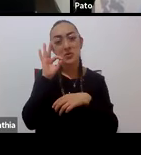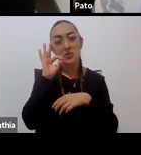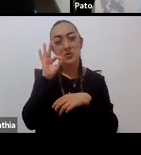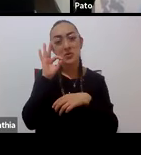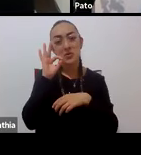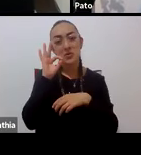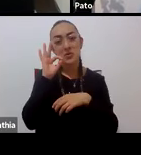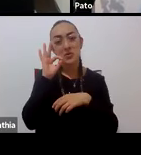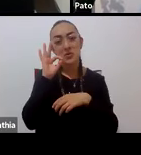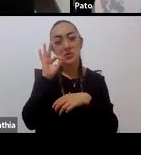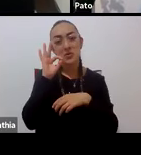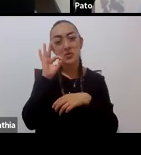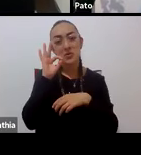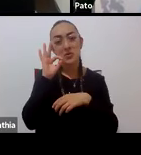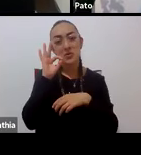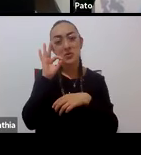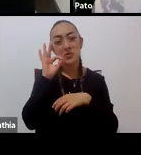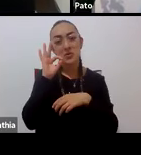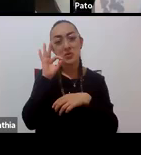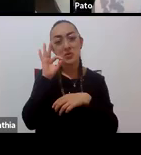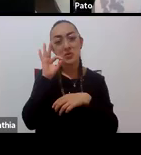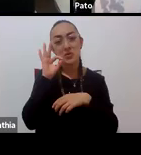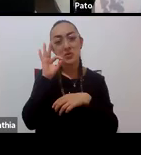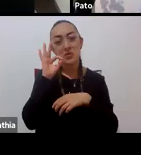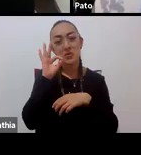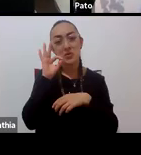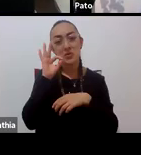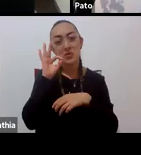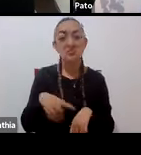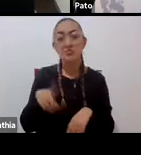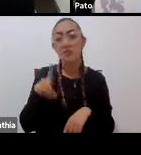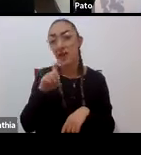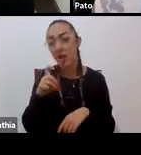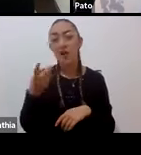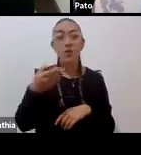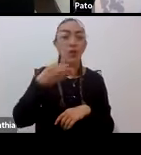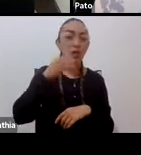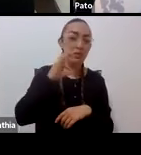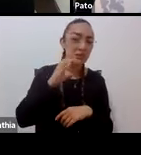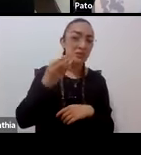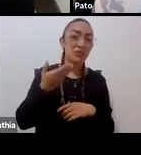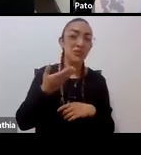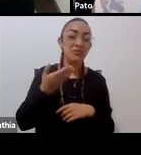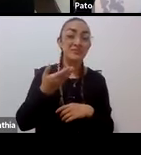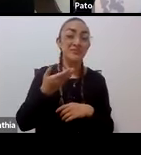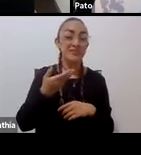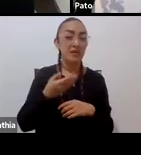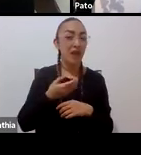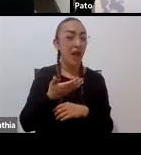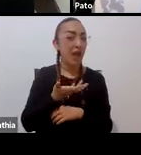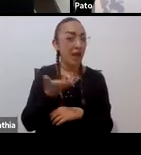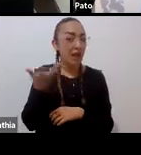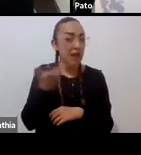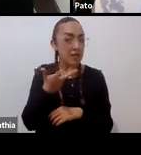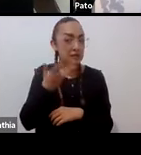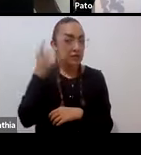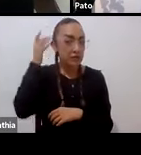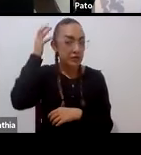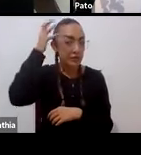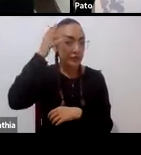agua de limón, lo que sea, y haya procesos de reflexión sobre los problemas de la gente que